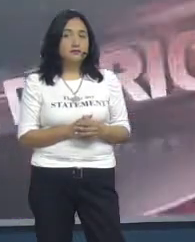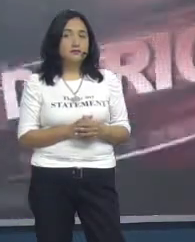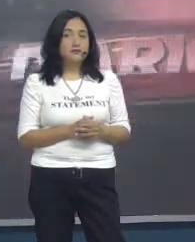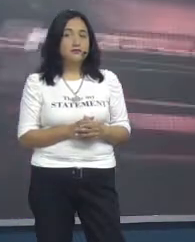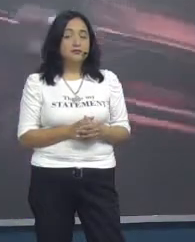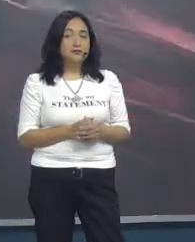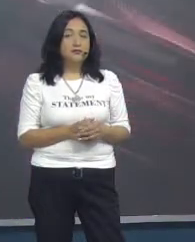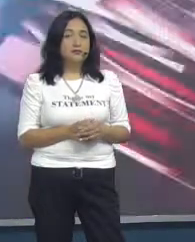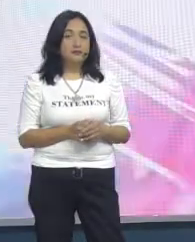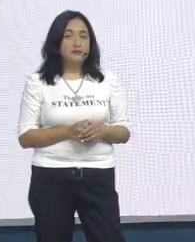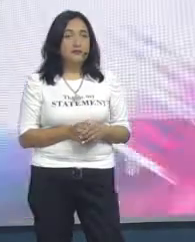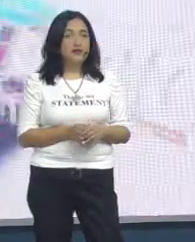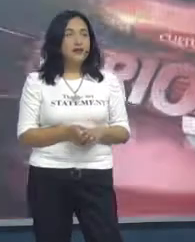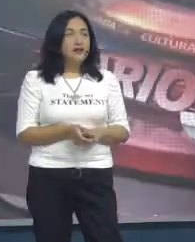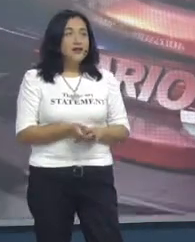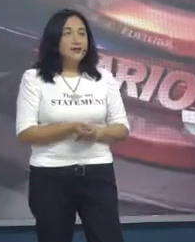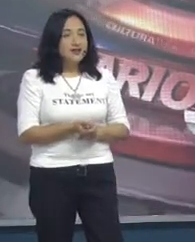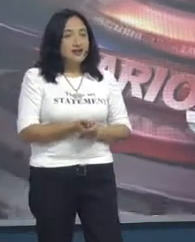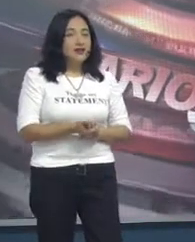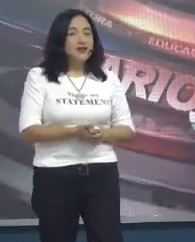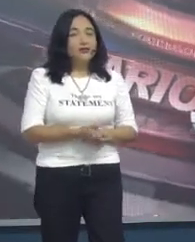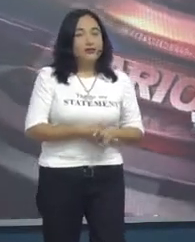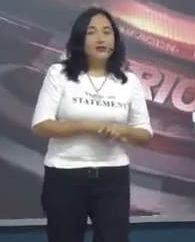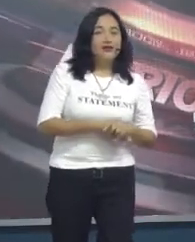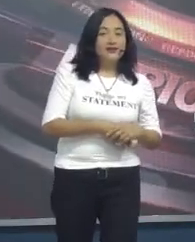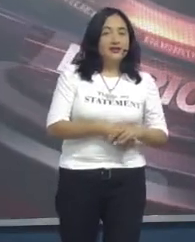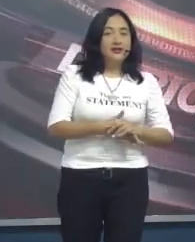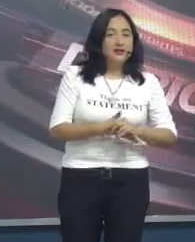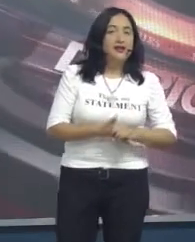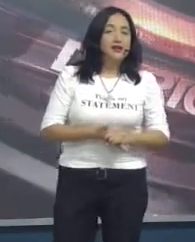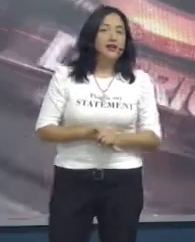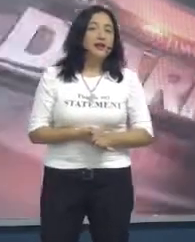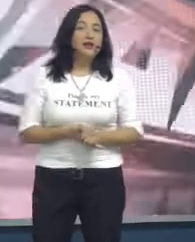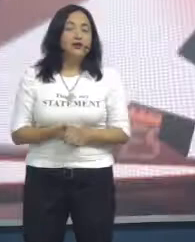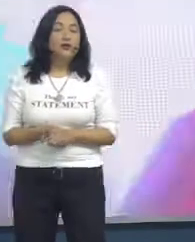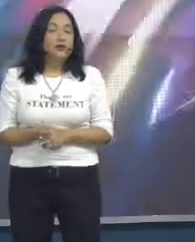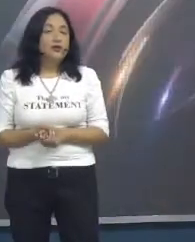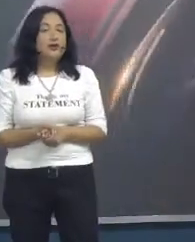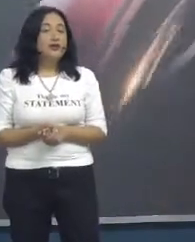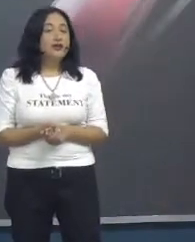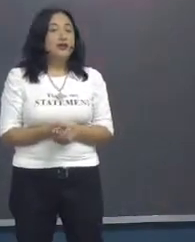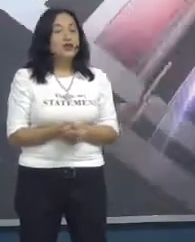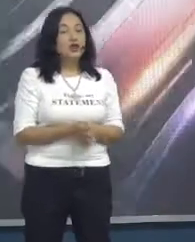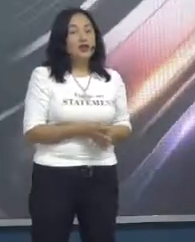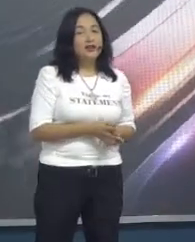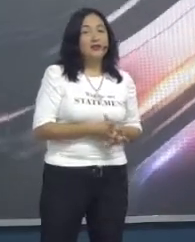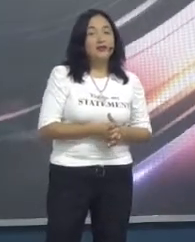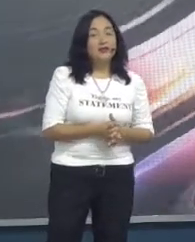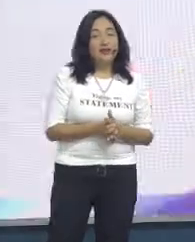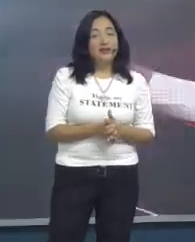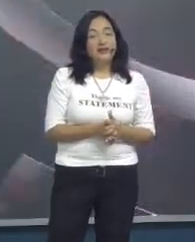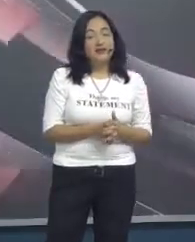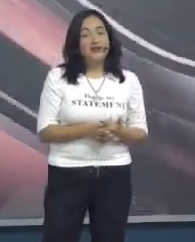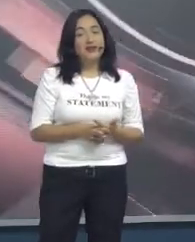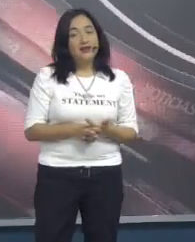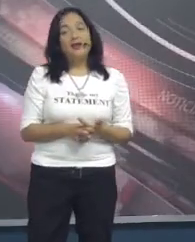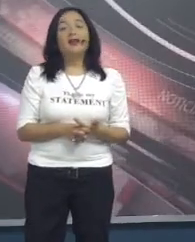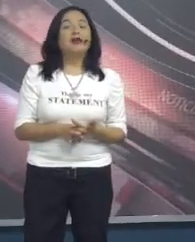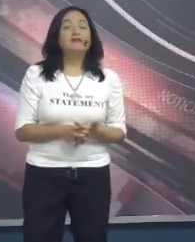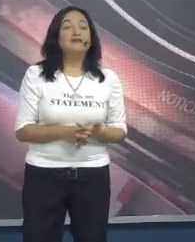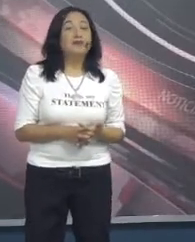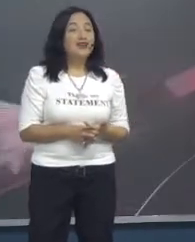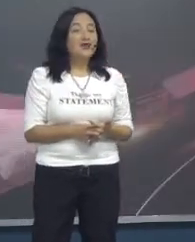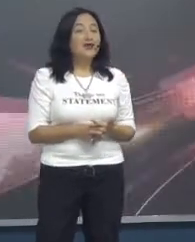se distribuye en el día. Bien. Marcelo, ¿y aún durante esta pandemia han registrado nuevas inscripciones, digamos, de gente que